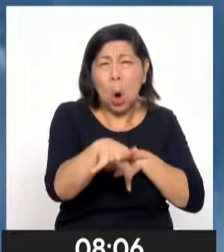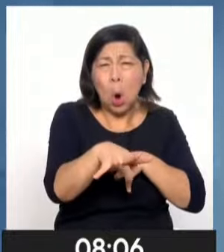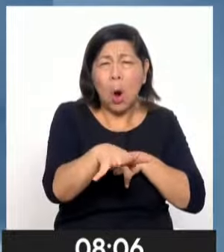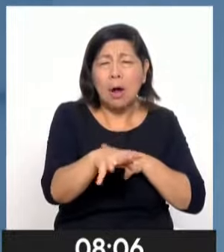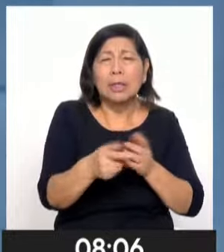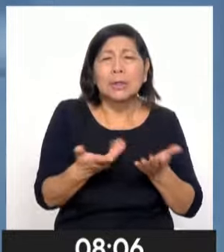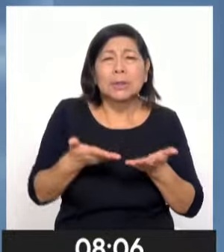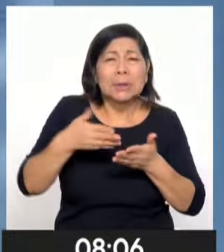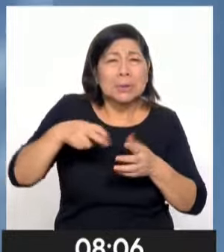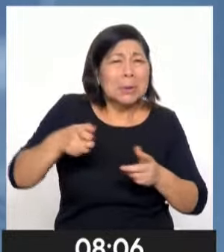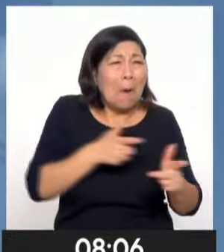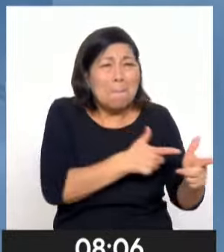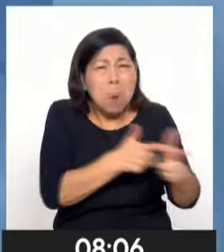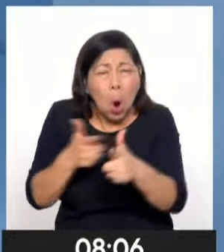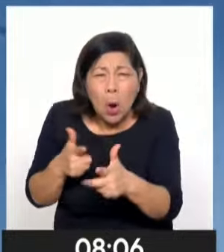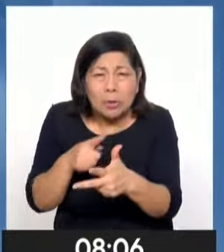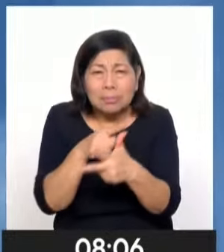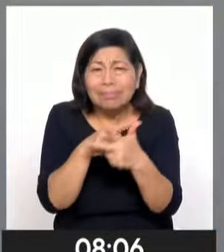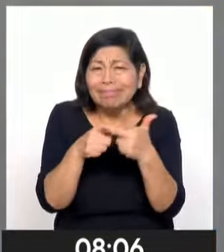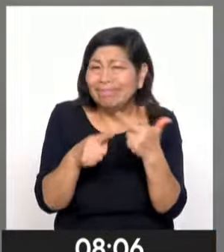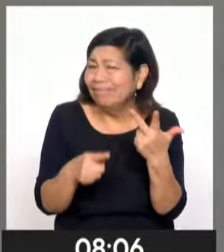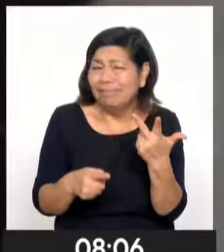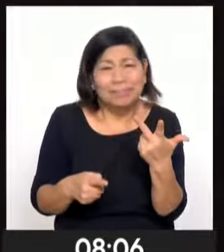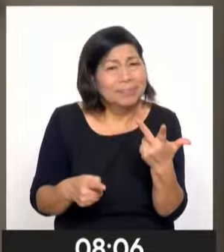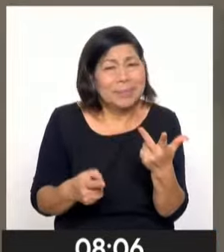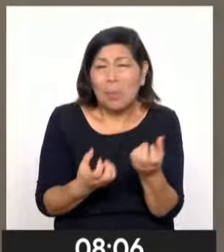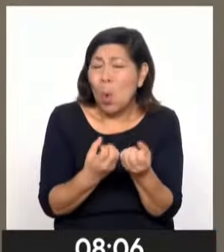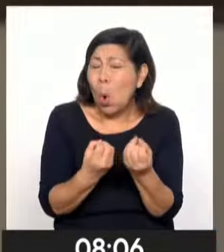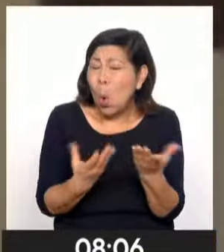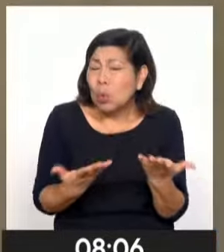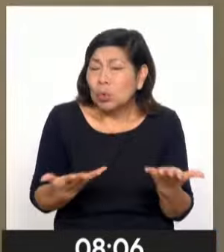organización islamista Hamás en suelo israelí.